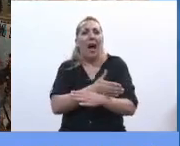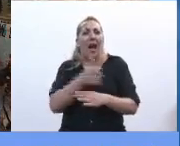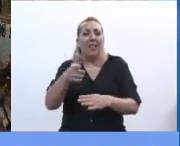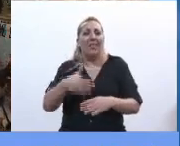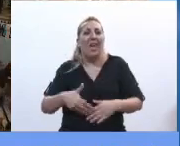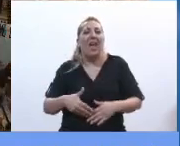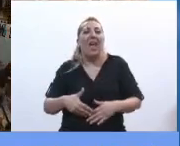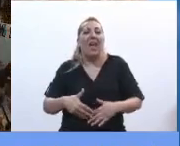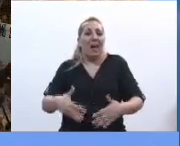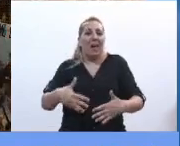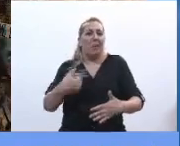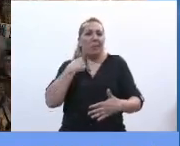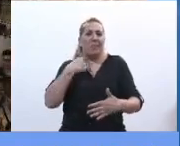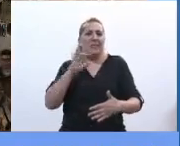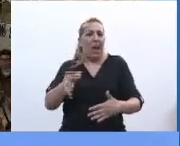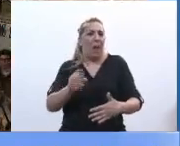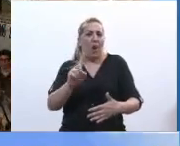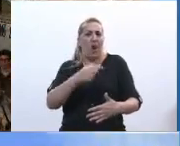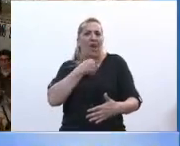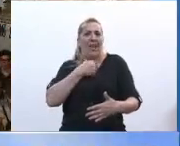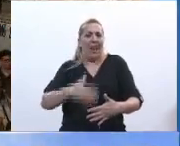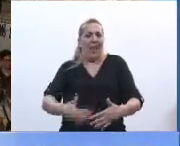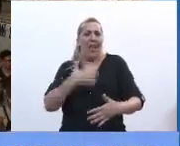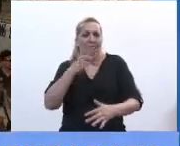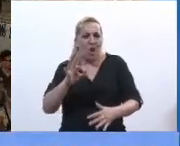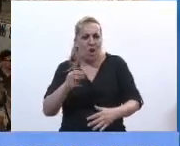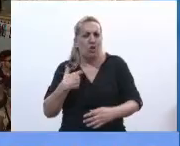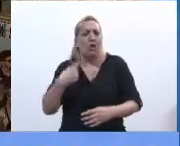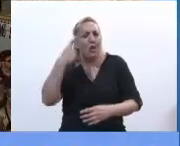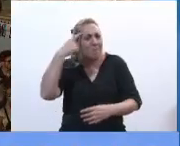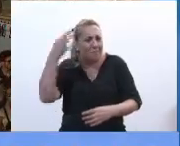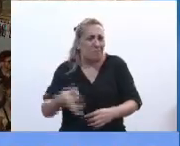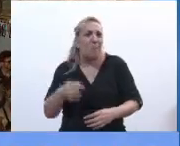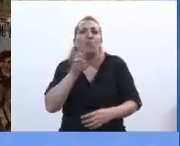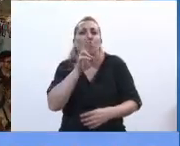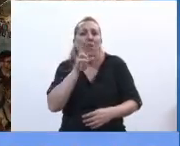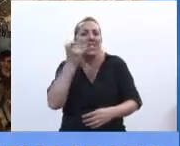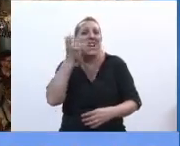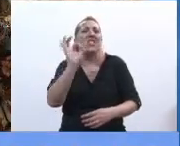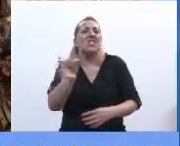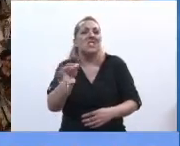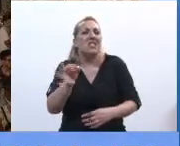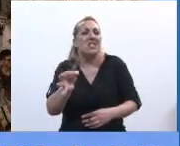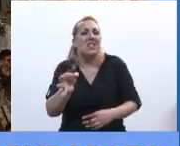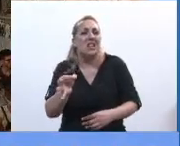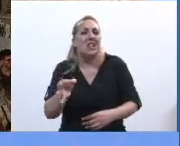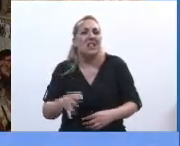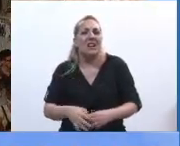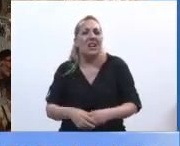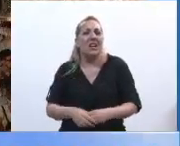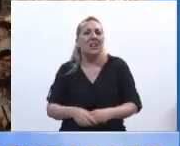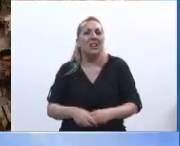desea tener un hijo y estoy convencido que una mujer antes de quedar embarazada ya sabe que va a interrumpir el